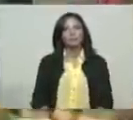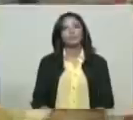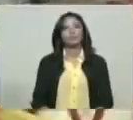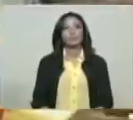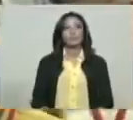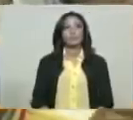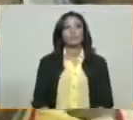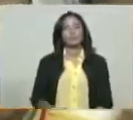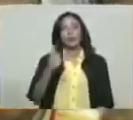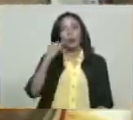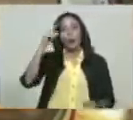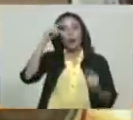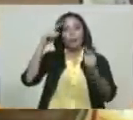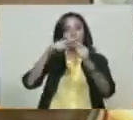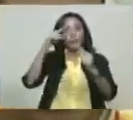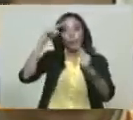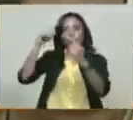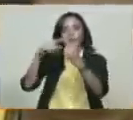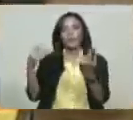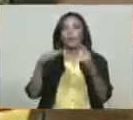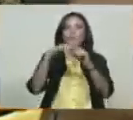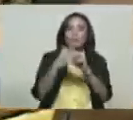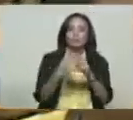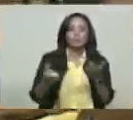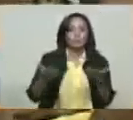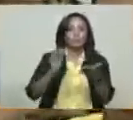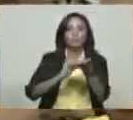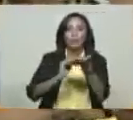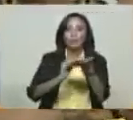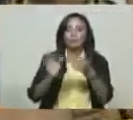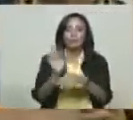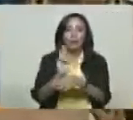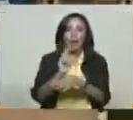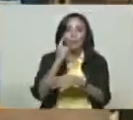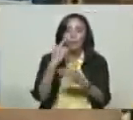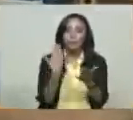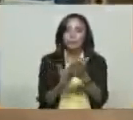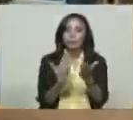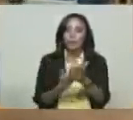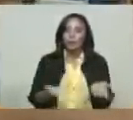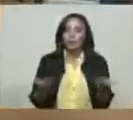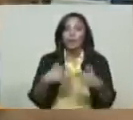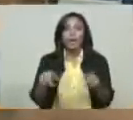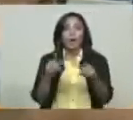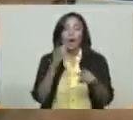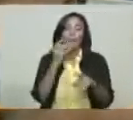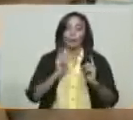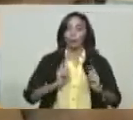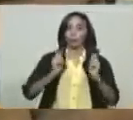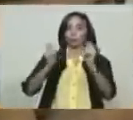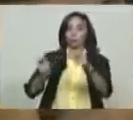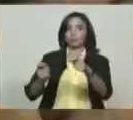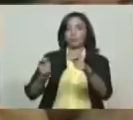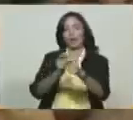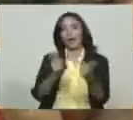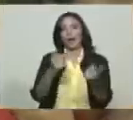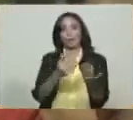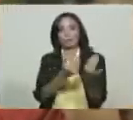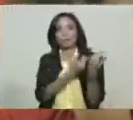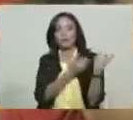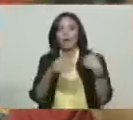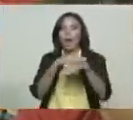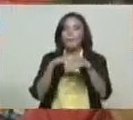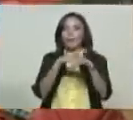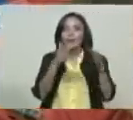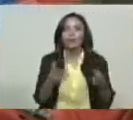Tenemos que buscar metas y resultados concretos. Cuando se le da una responsabilidad, usted va a ser ministro de tal área, usted tiene que dar